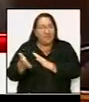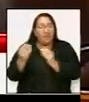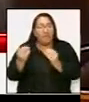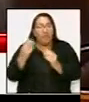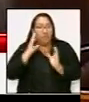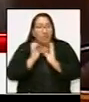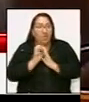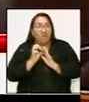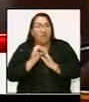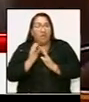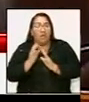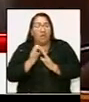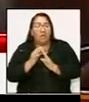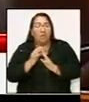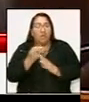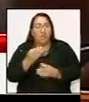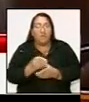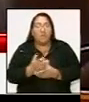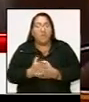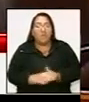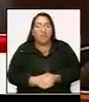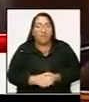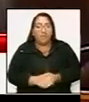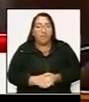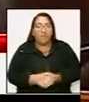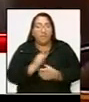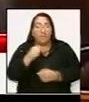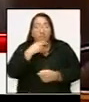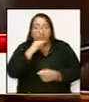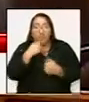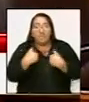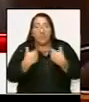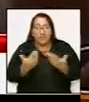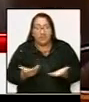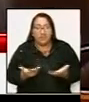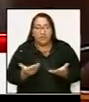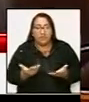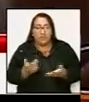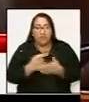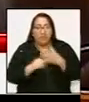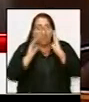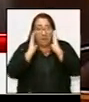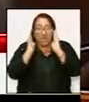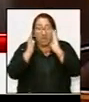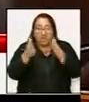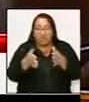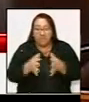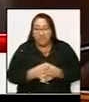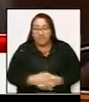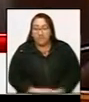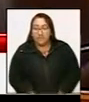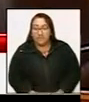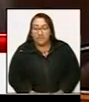Porque evidentemente, presidente, si las mujeres tienen que atender...